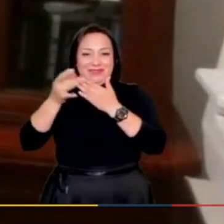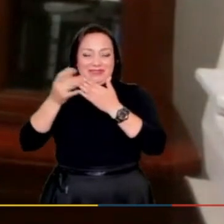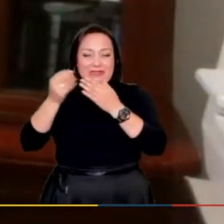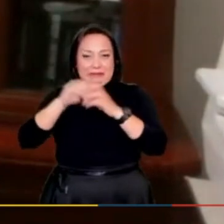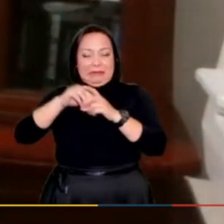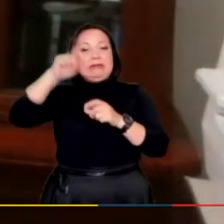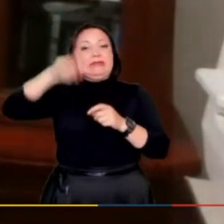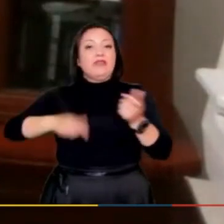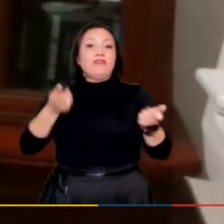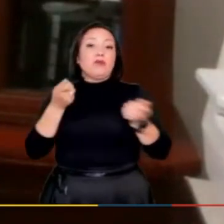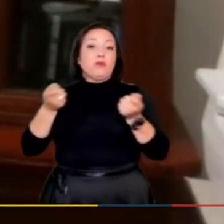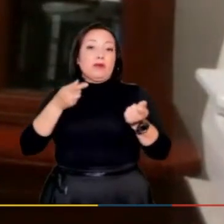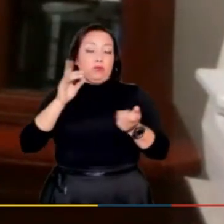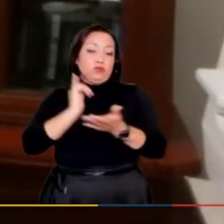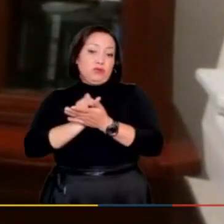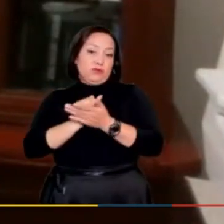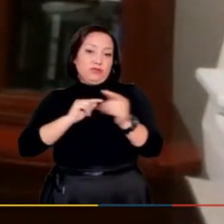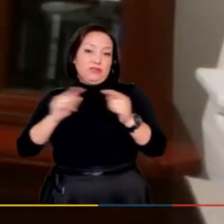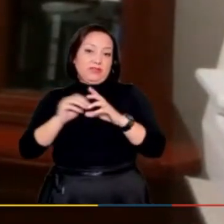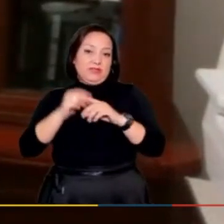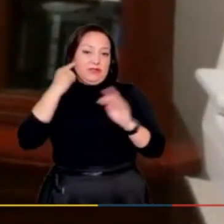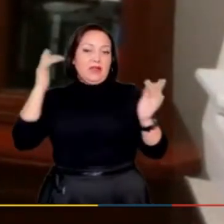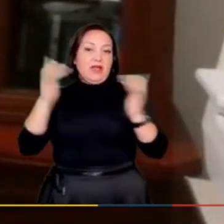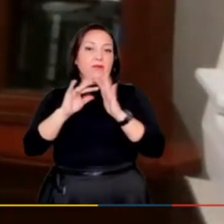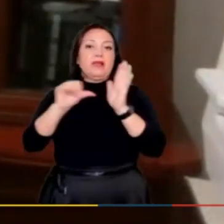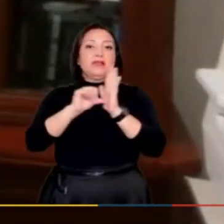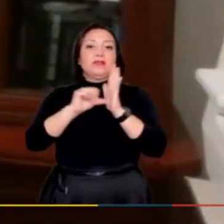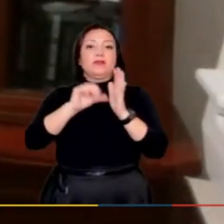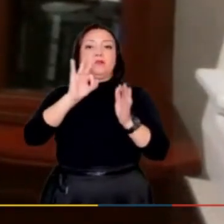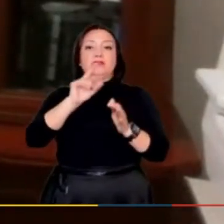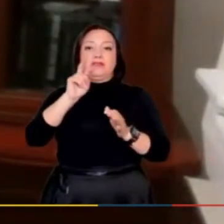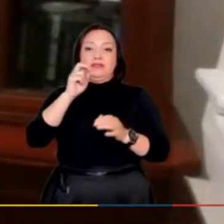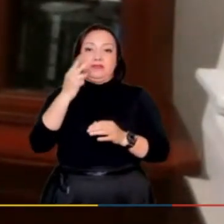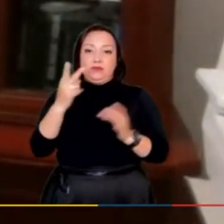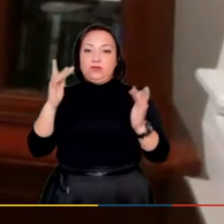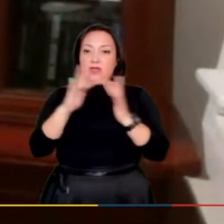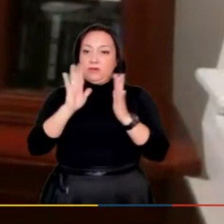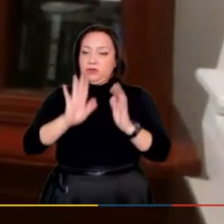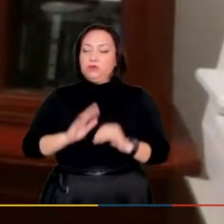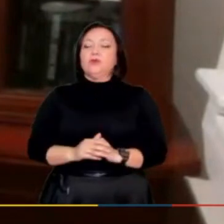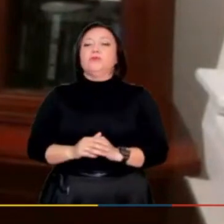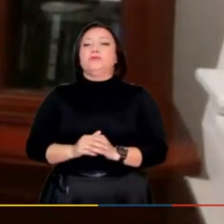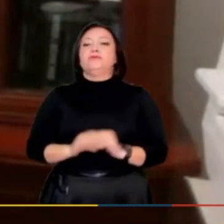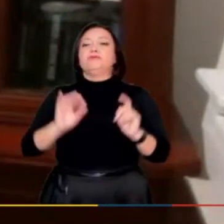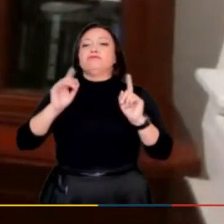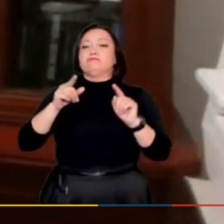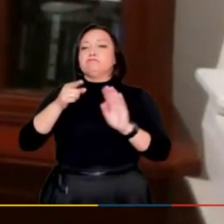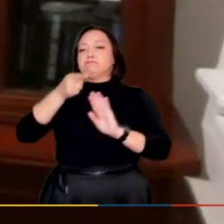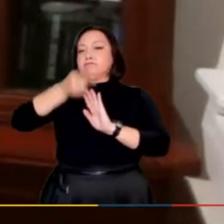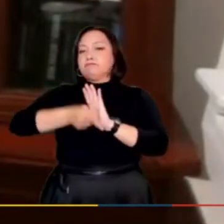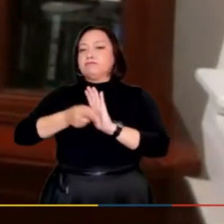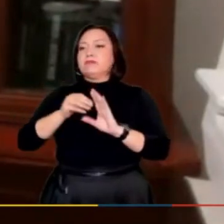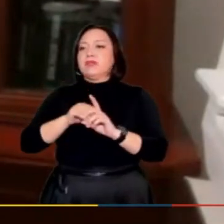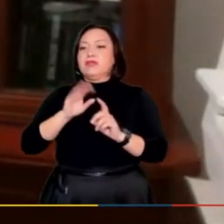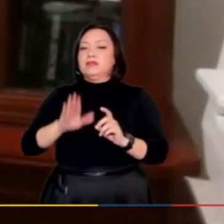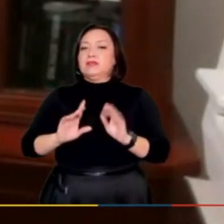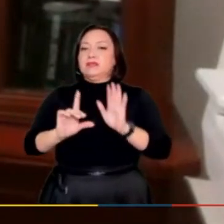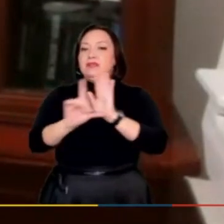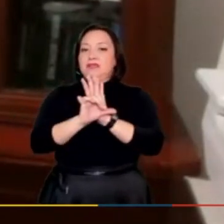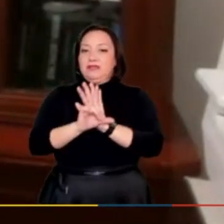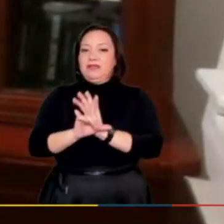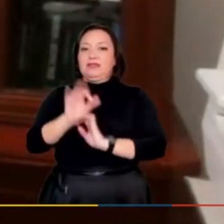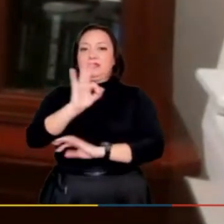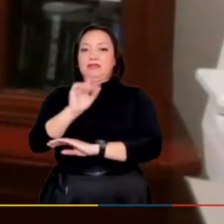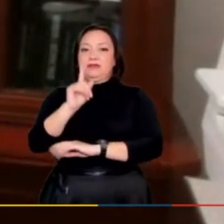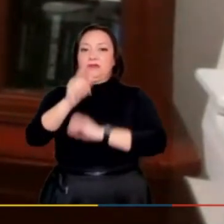ejercer la Junta Directiva conforme al artículo 372. Se establece la ley